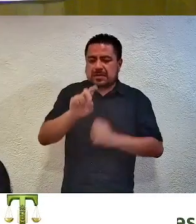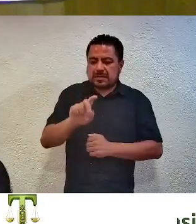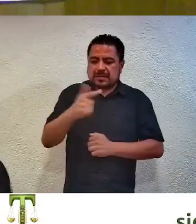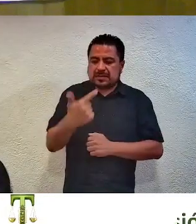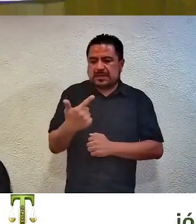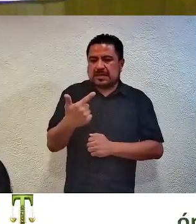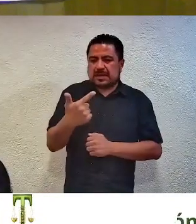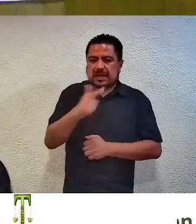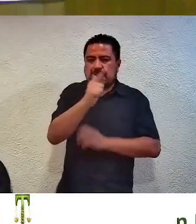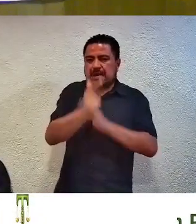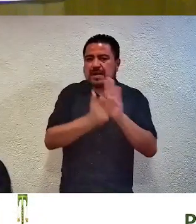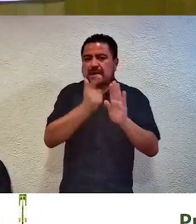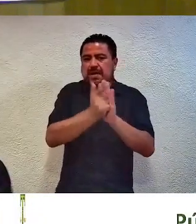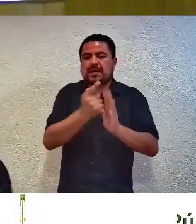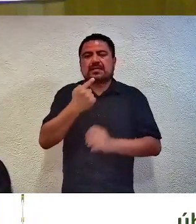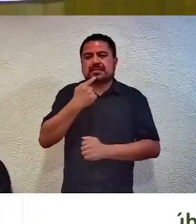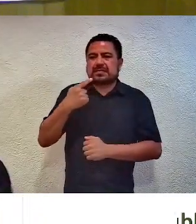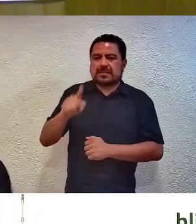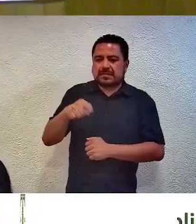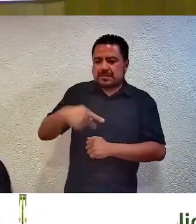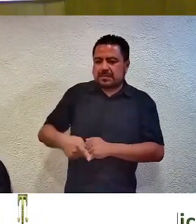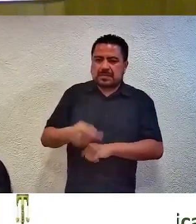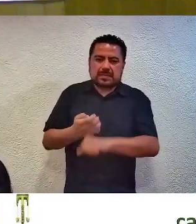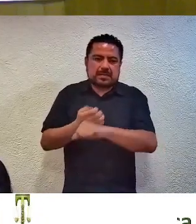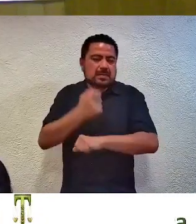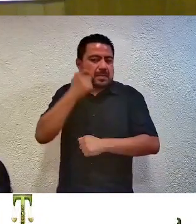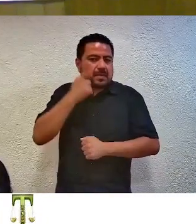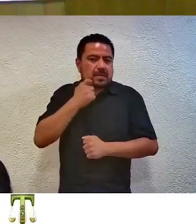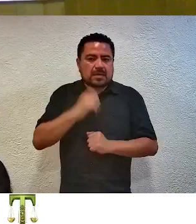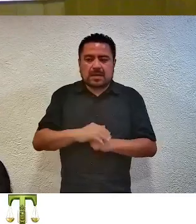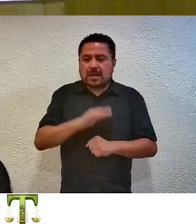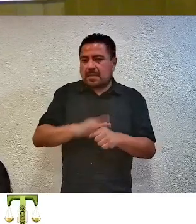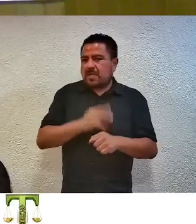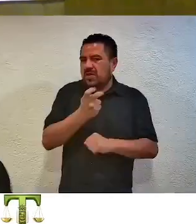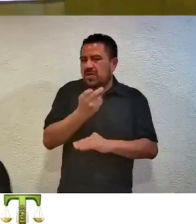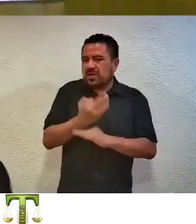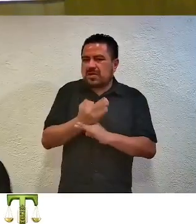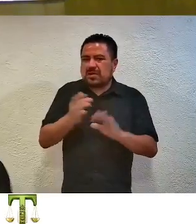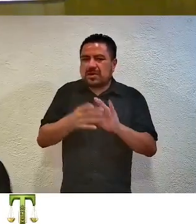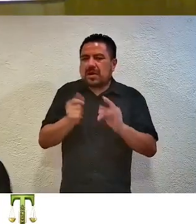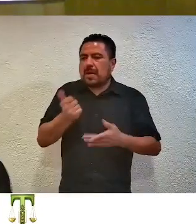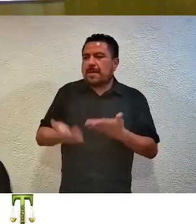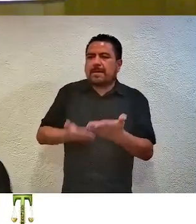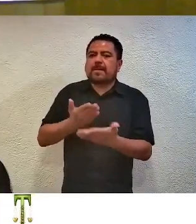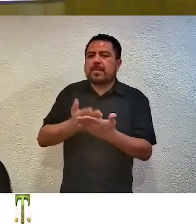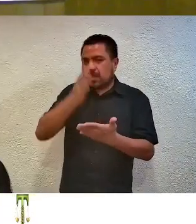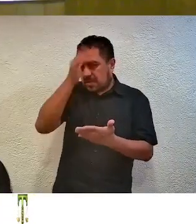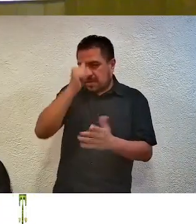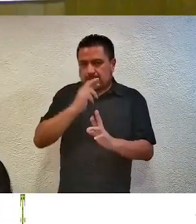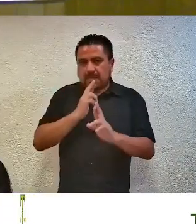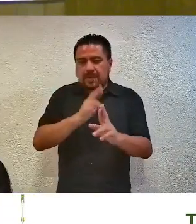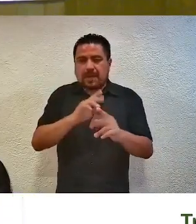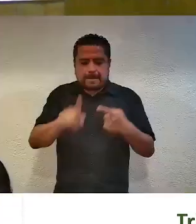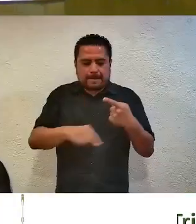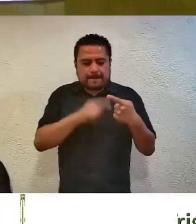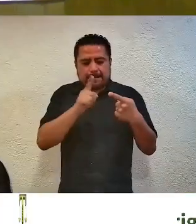37 de la Ley de Medios de Impugnación Local. Por lo expuesto y fundado se proponen los siguientes puntos resolutivos.